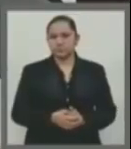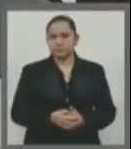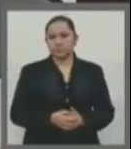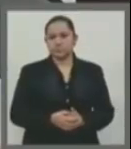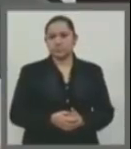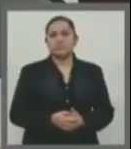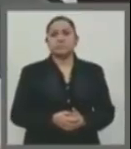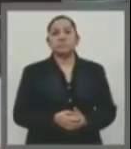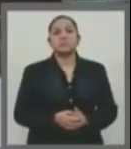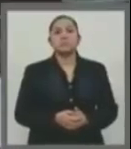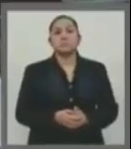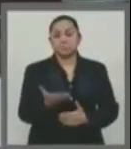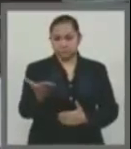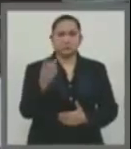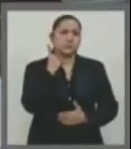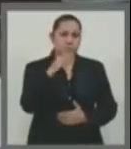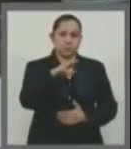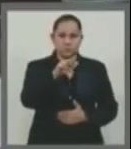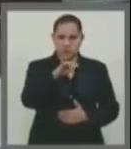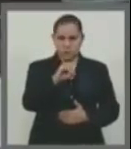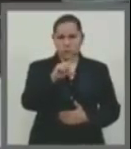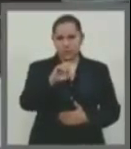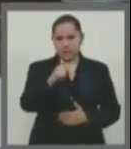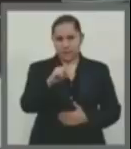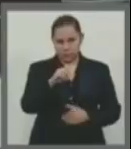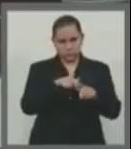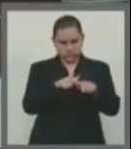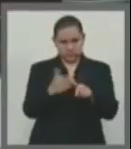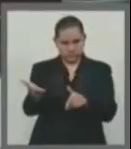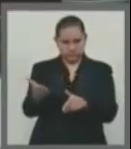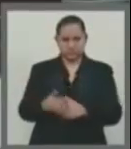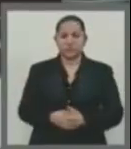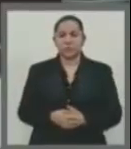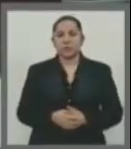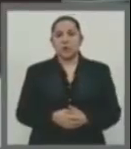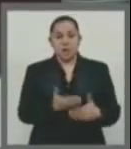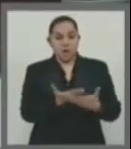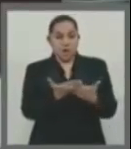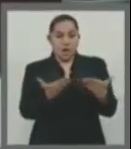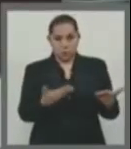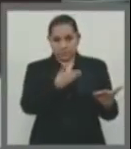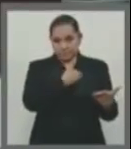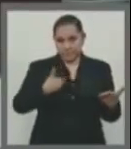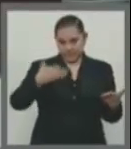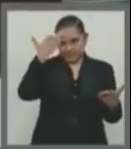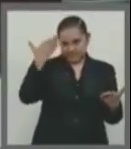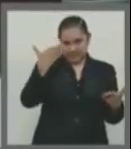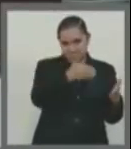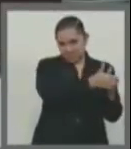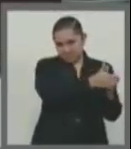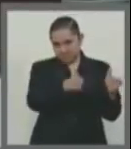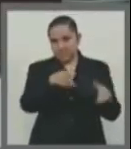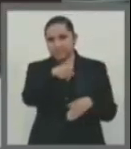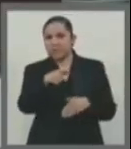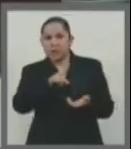Tiene la palabra el diputado Mario Delgado Carrillo. En la actual administración, el costo de la alta burocracia